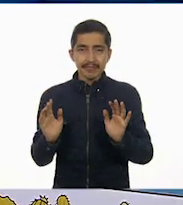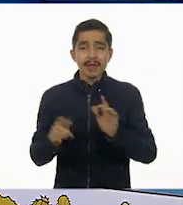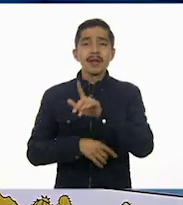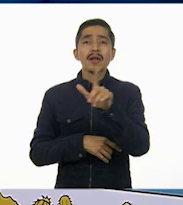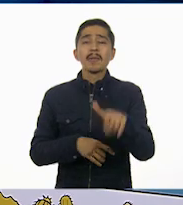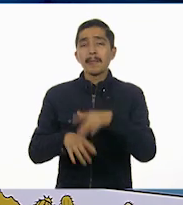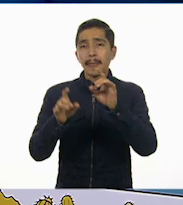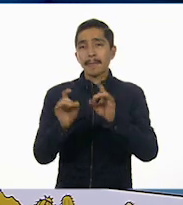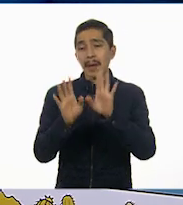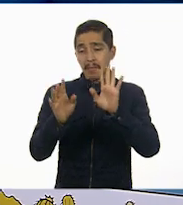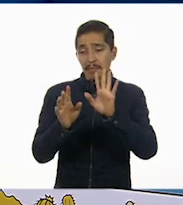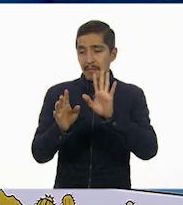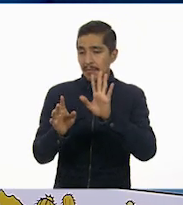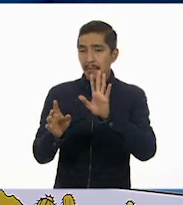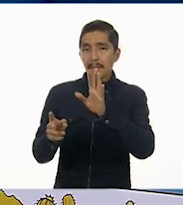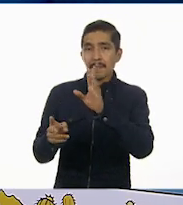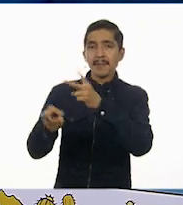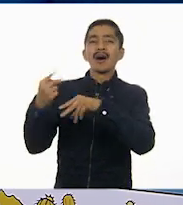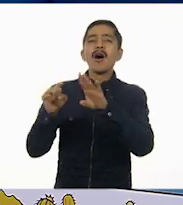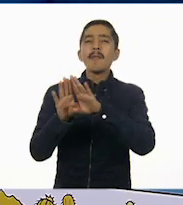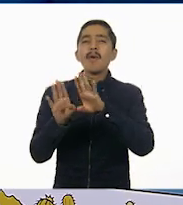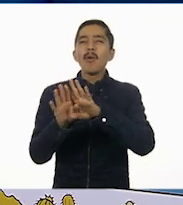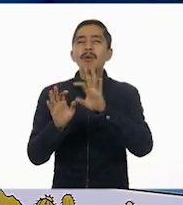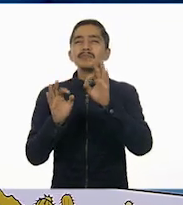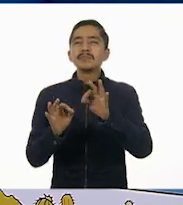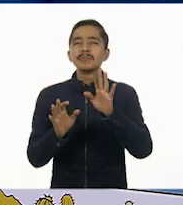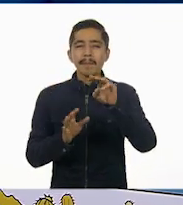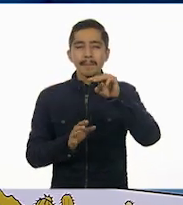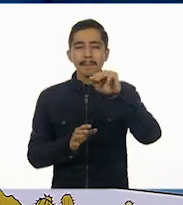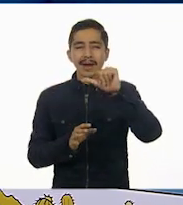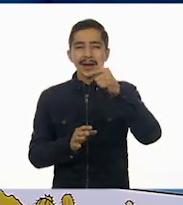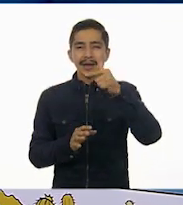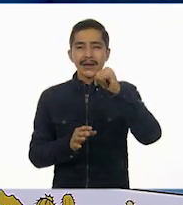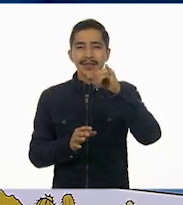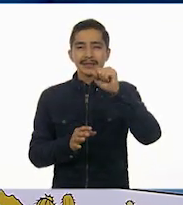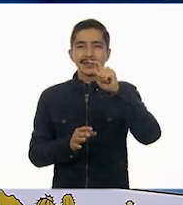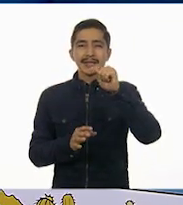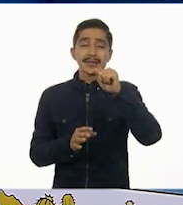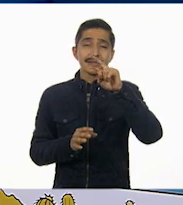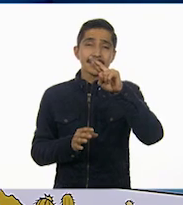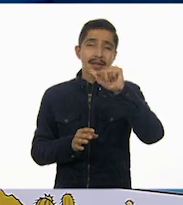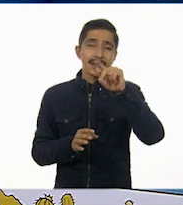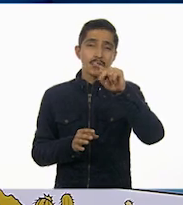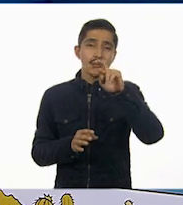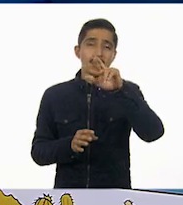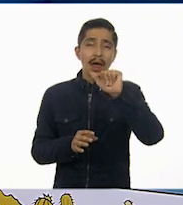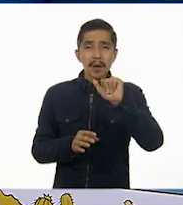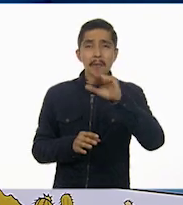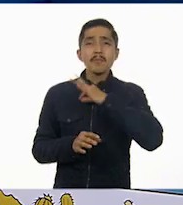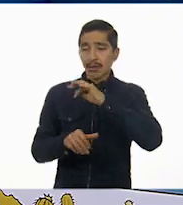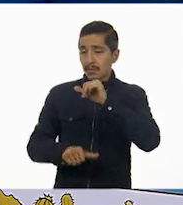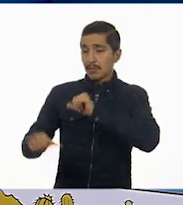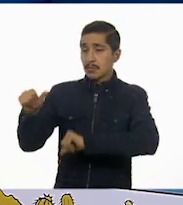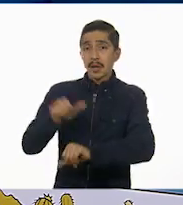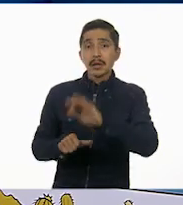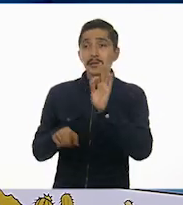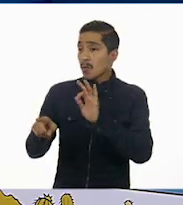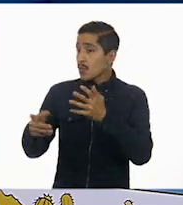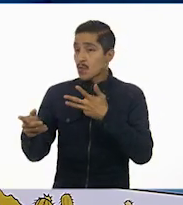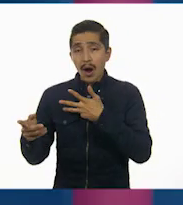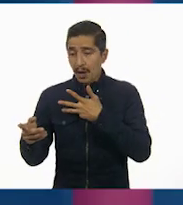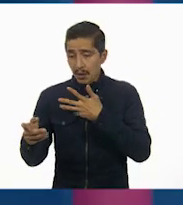las magistraturas y los ciudadanos en estos puestos podían sustituir al cónsul si se encontraba